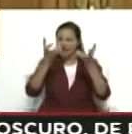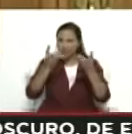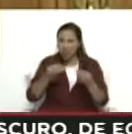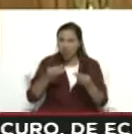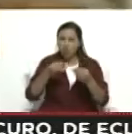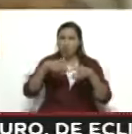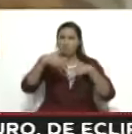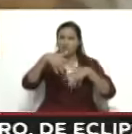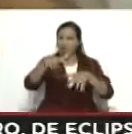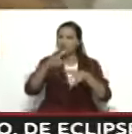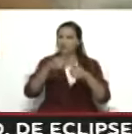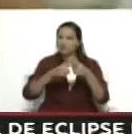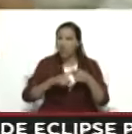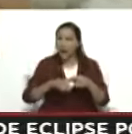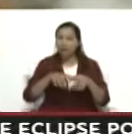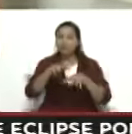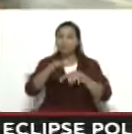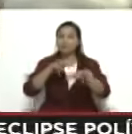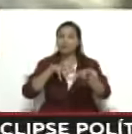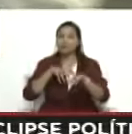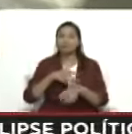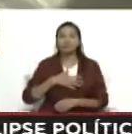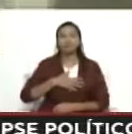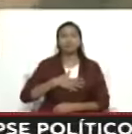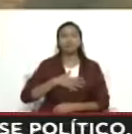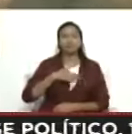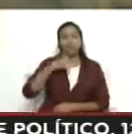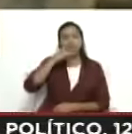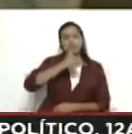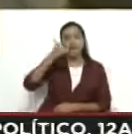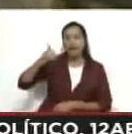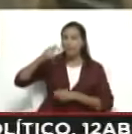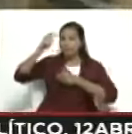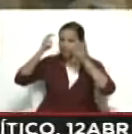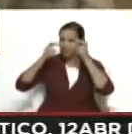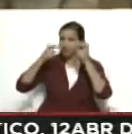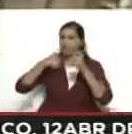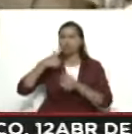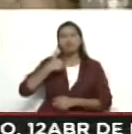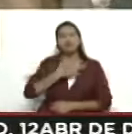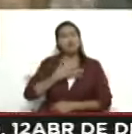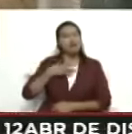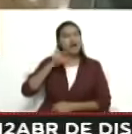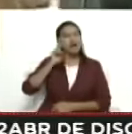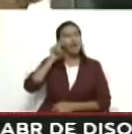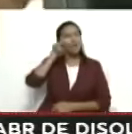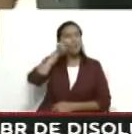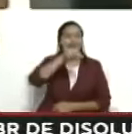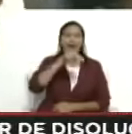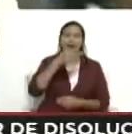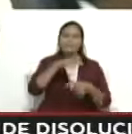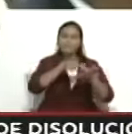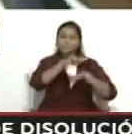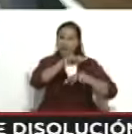Y llamo al comandante y le digo, mire, voy a sobrevolar para ver la concentración que habían convocado en Chuao.